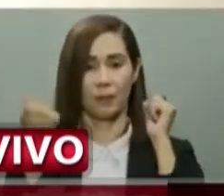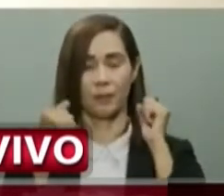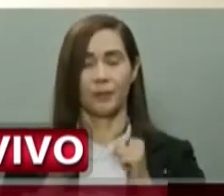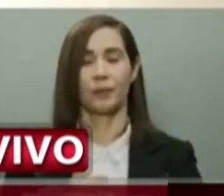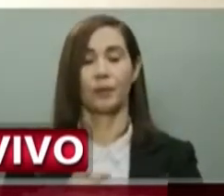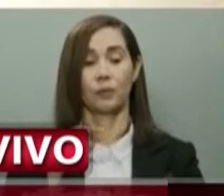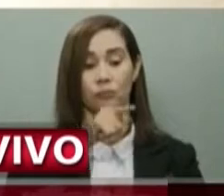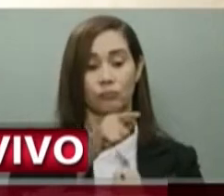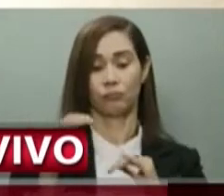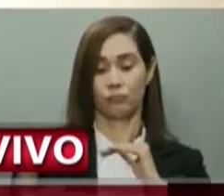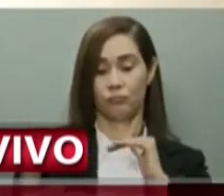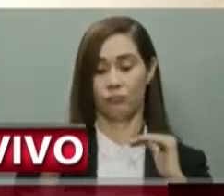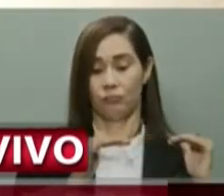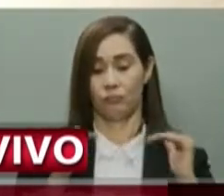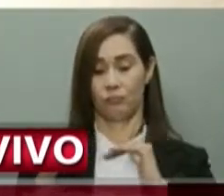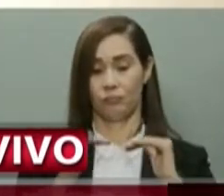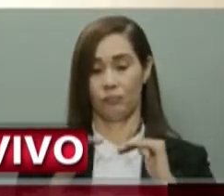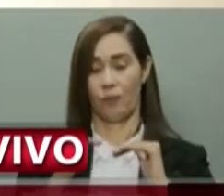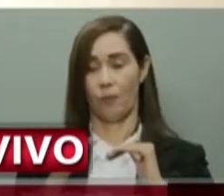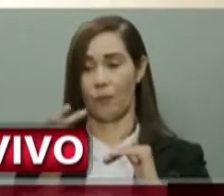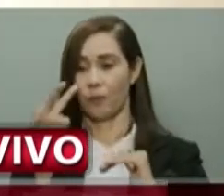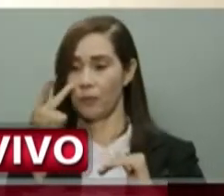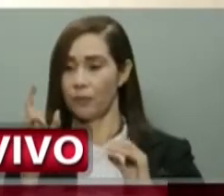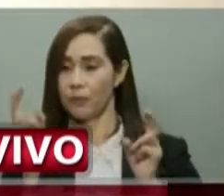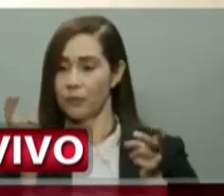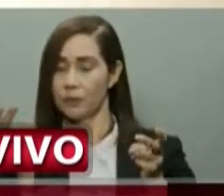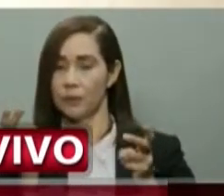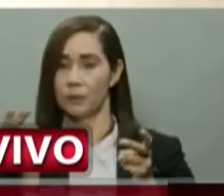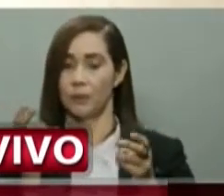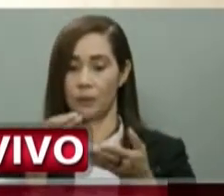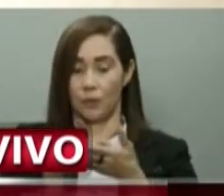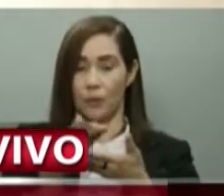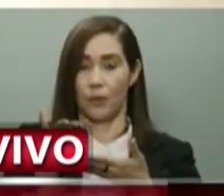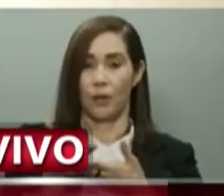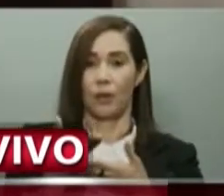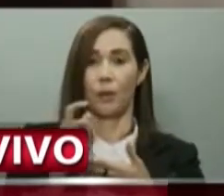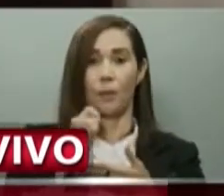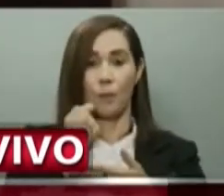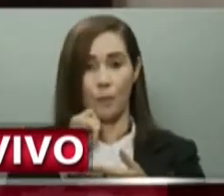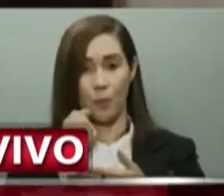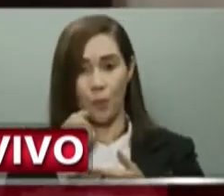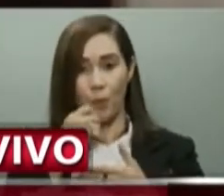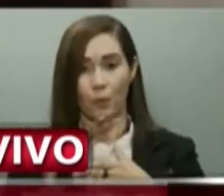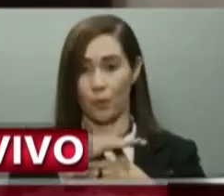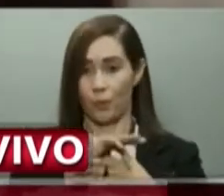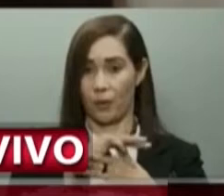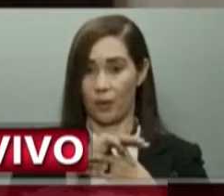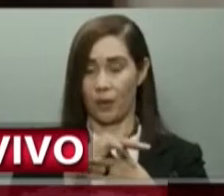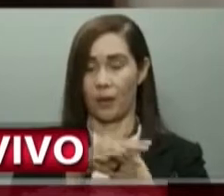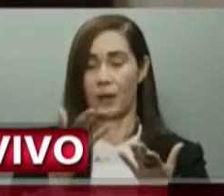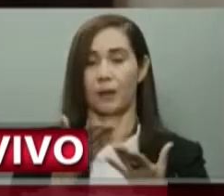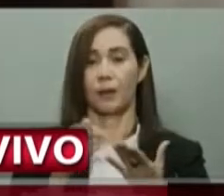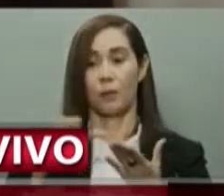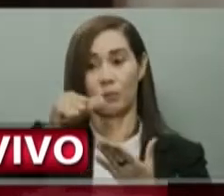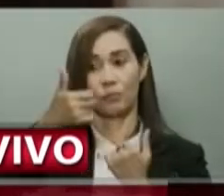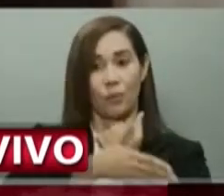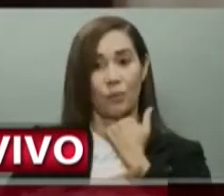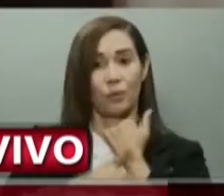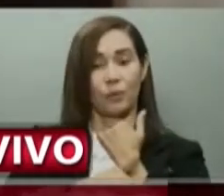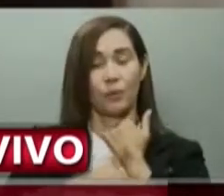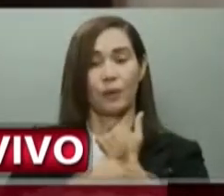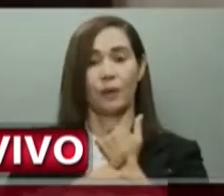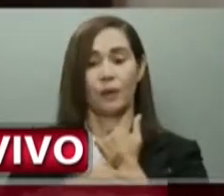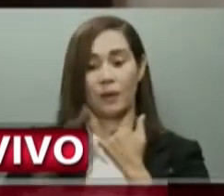usted compara por internet el tema de los precios de pollo, de carne, en comparación con otros